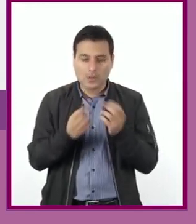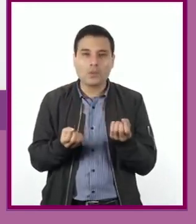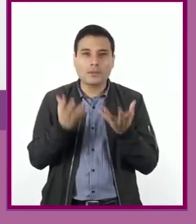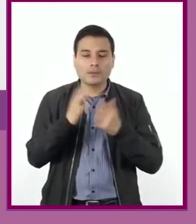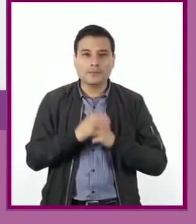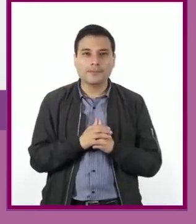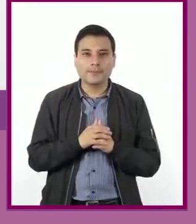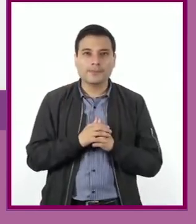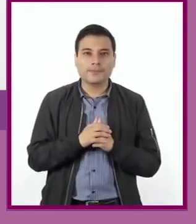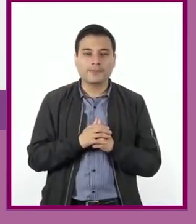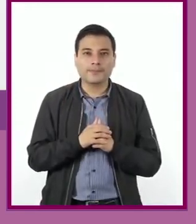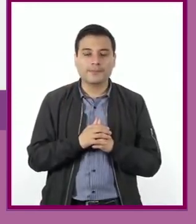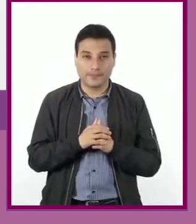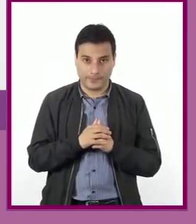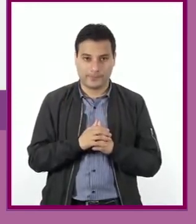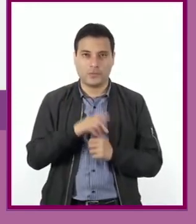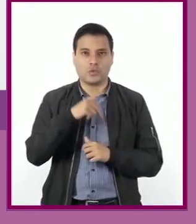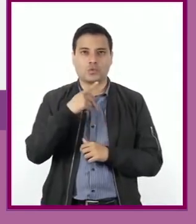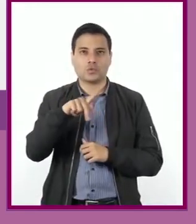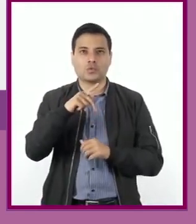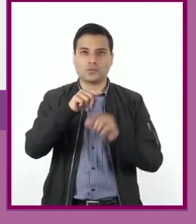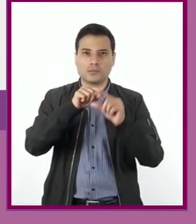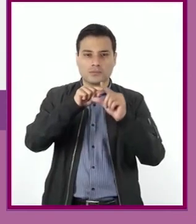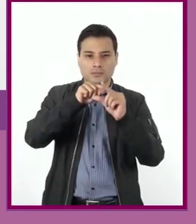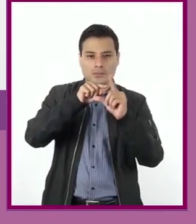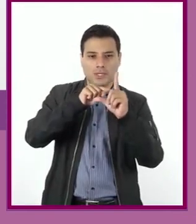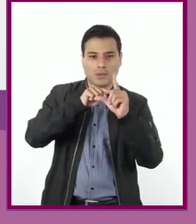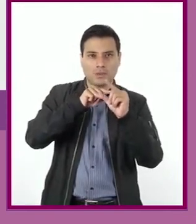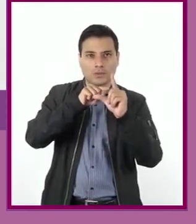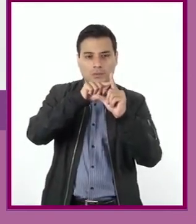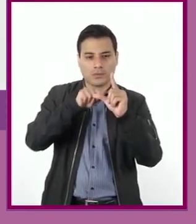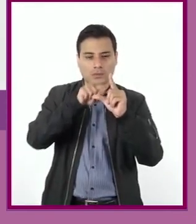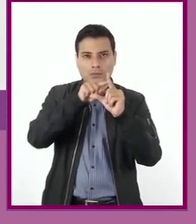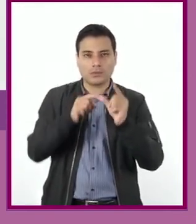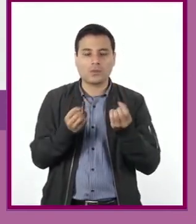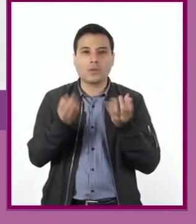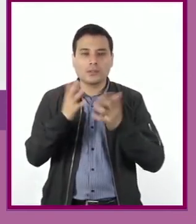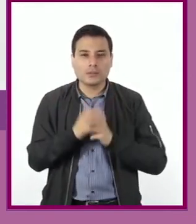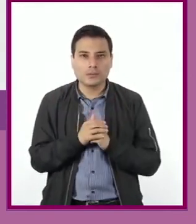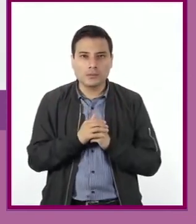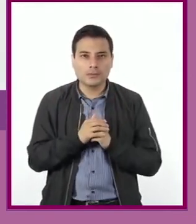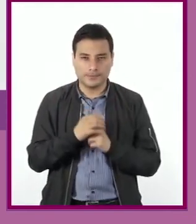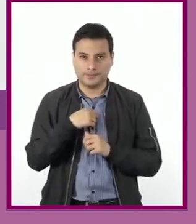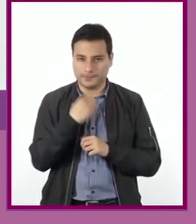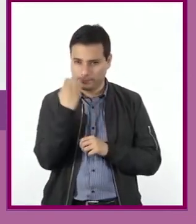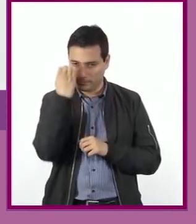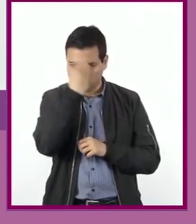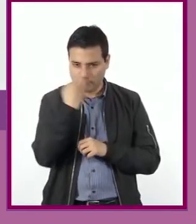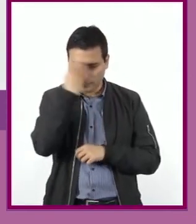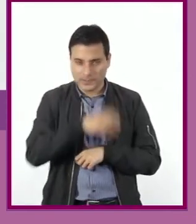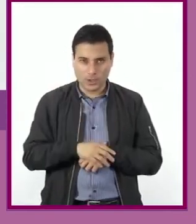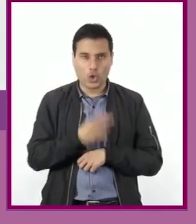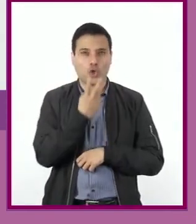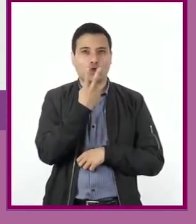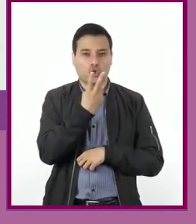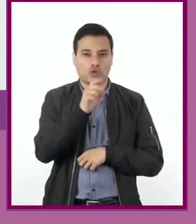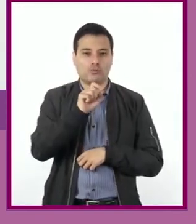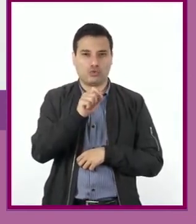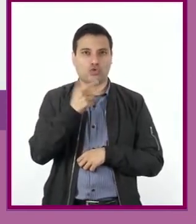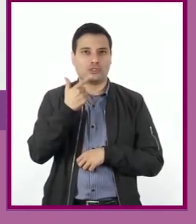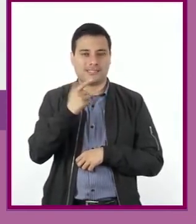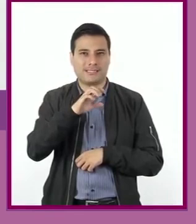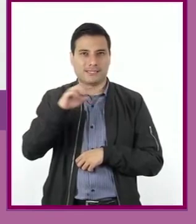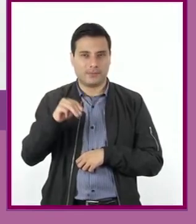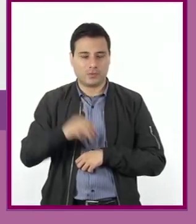trazar, así como su ángulo con respecto a la horizontal. Observamos que mide 2.7